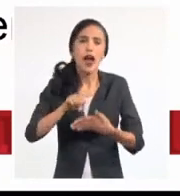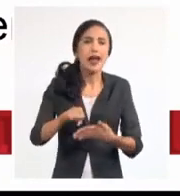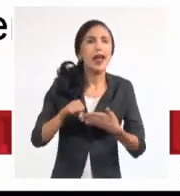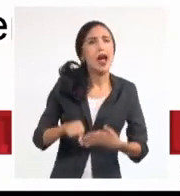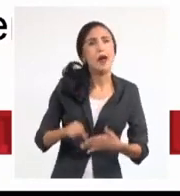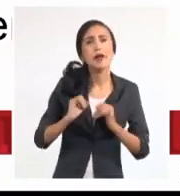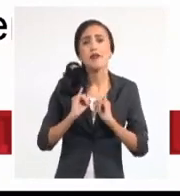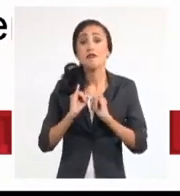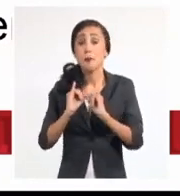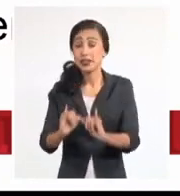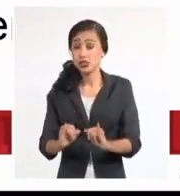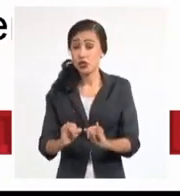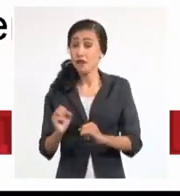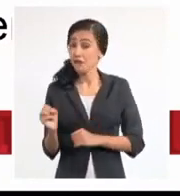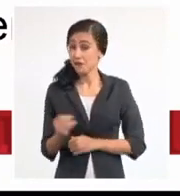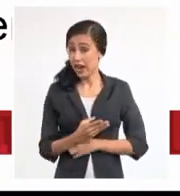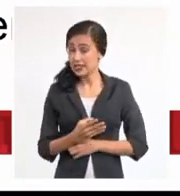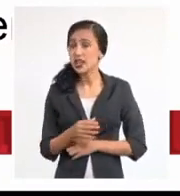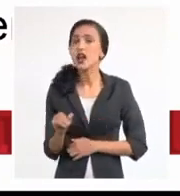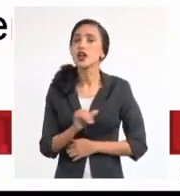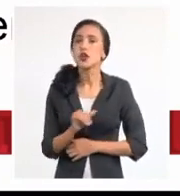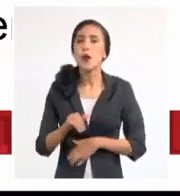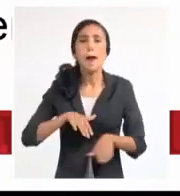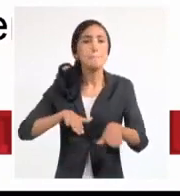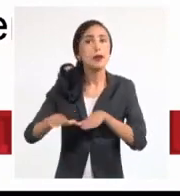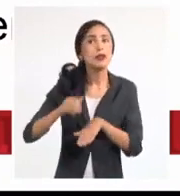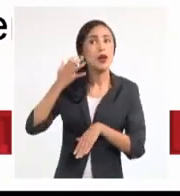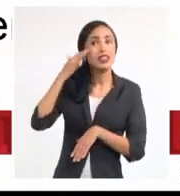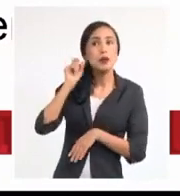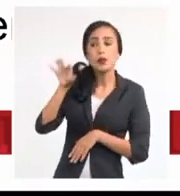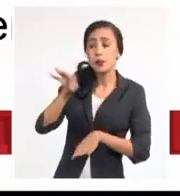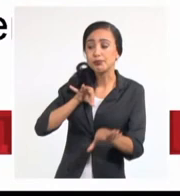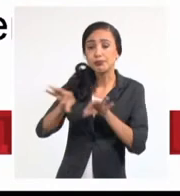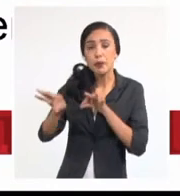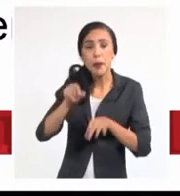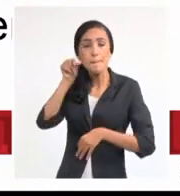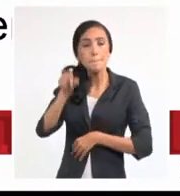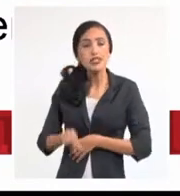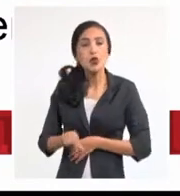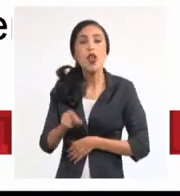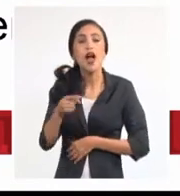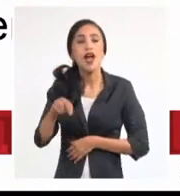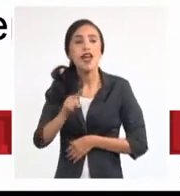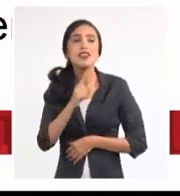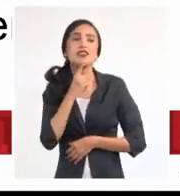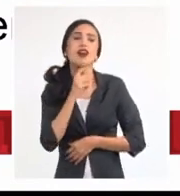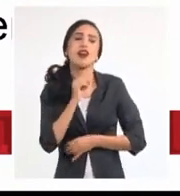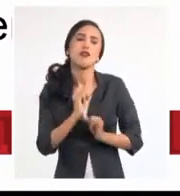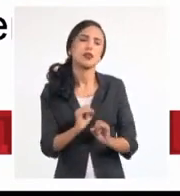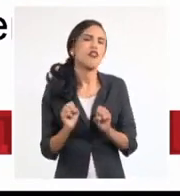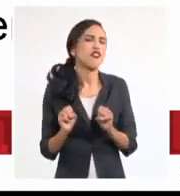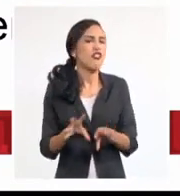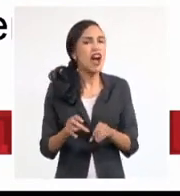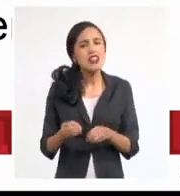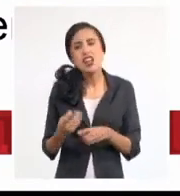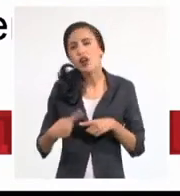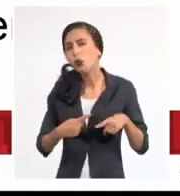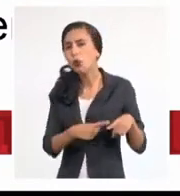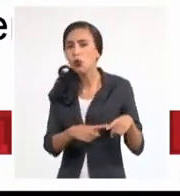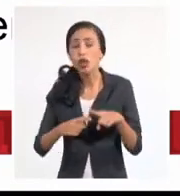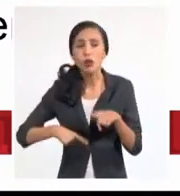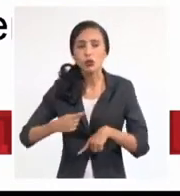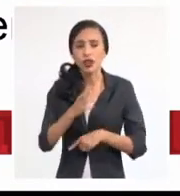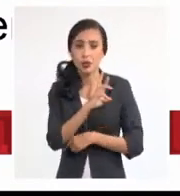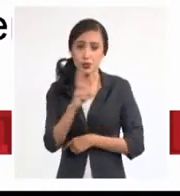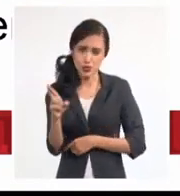mediáticas, la preparación en el exterior de las personas seleccionadas para esa acción de contrarrevolución